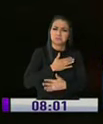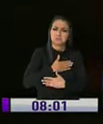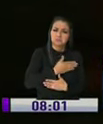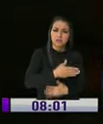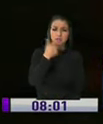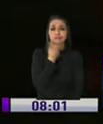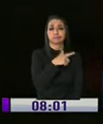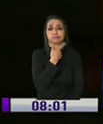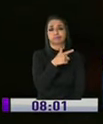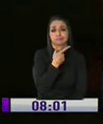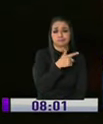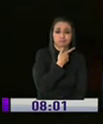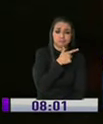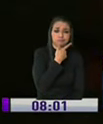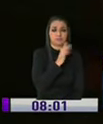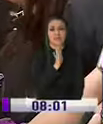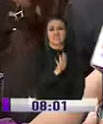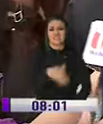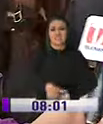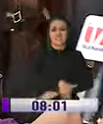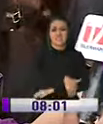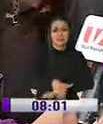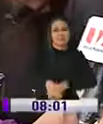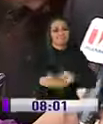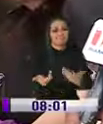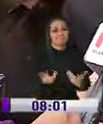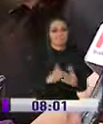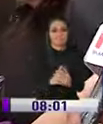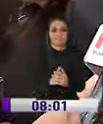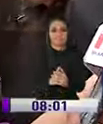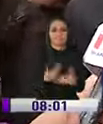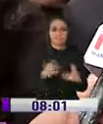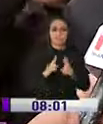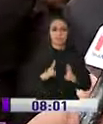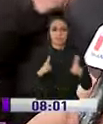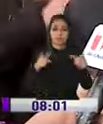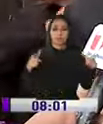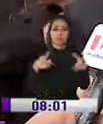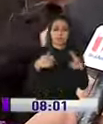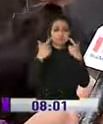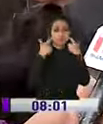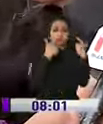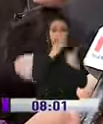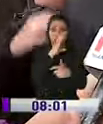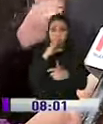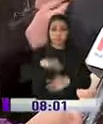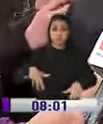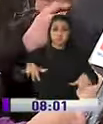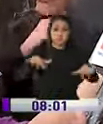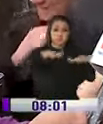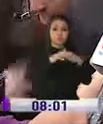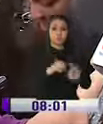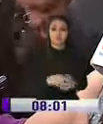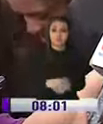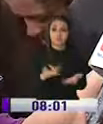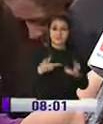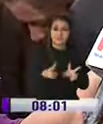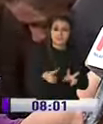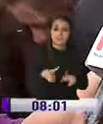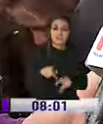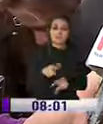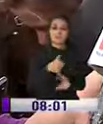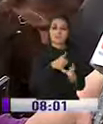submundo del alcoholismo y la calle. Hay toda una unidad operando en esto, un bloque de búsqueda que llamamos también con la participación directa del